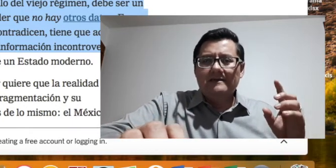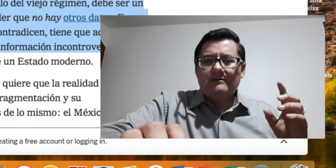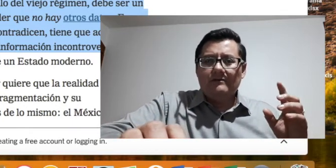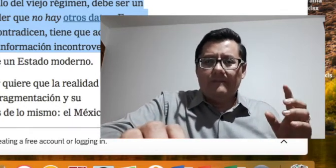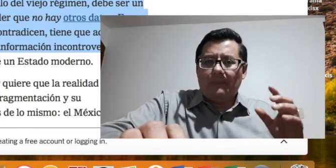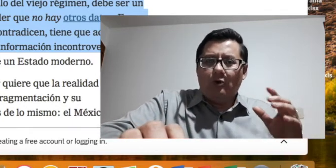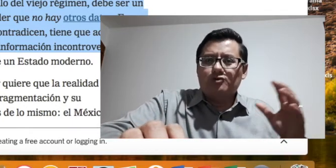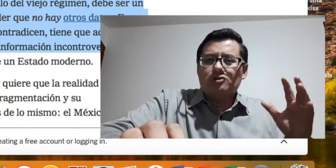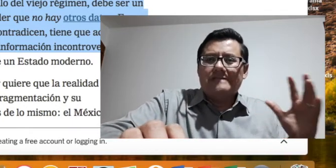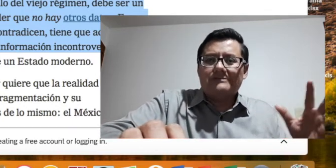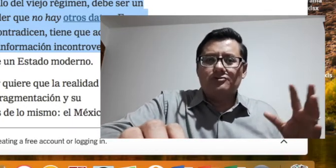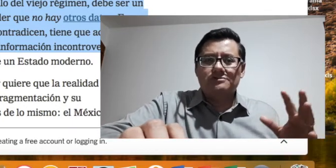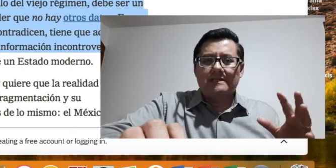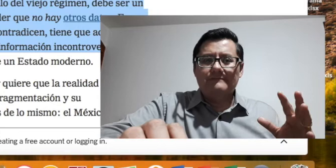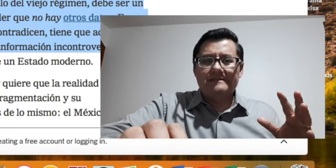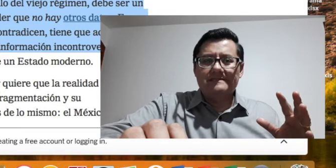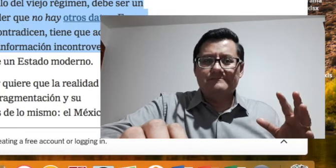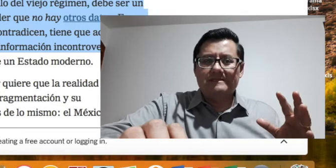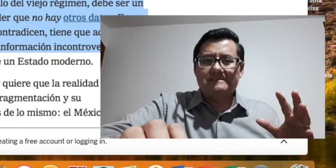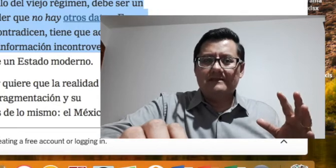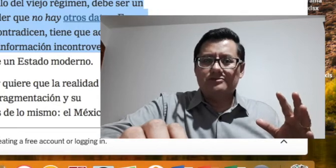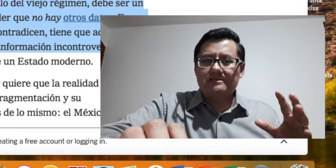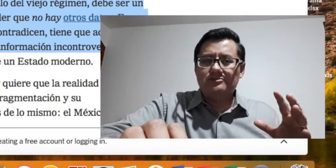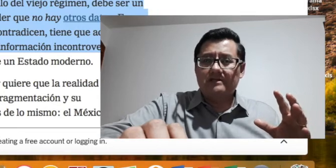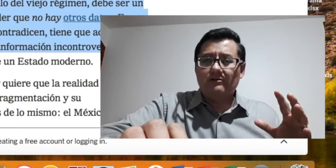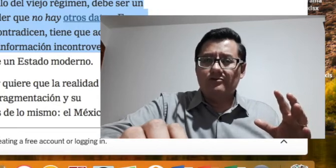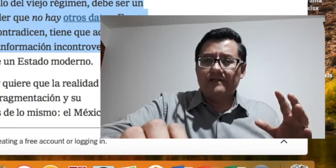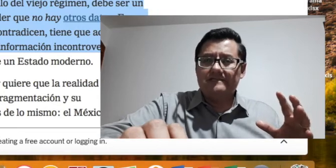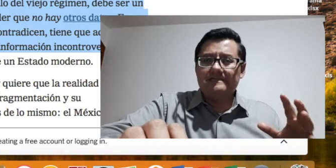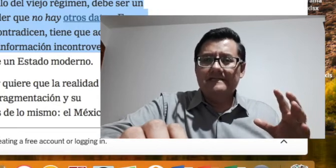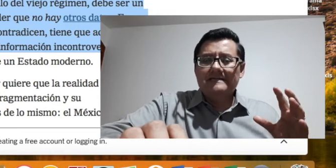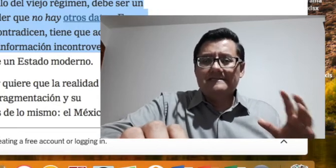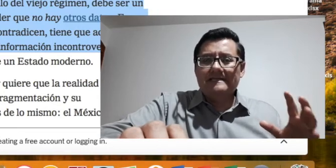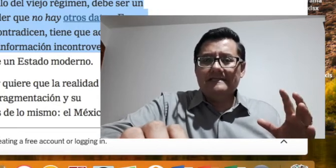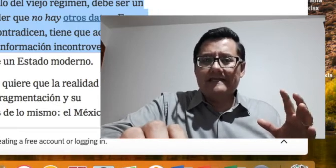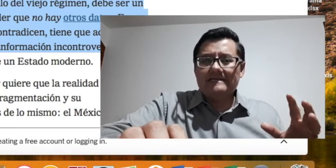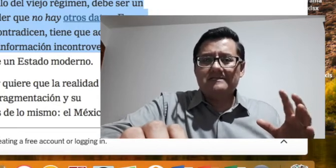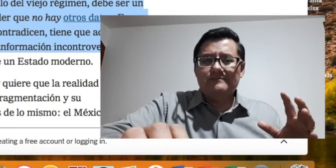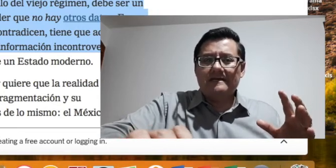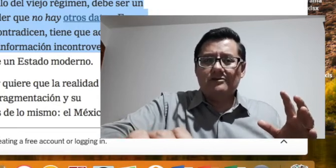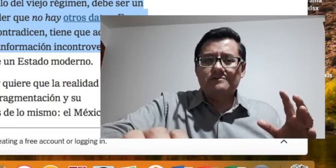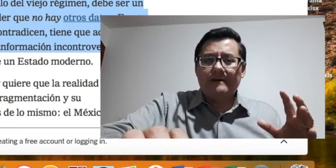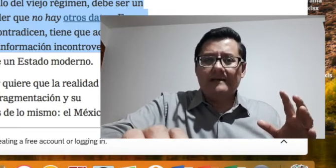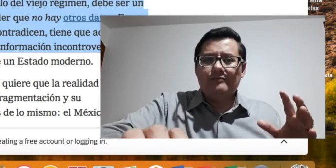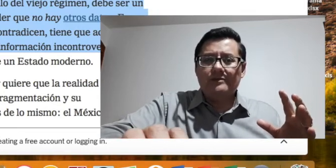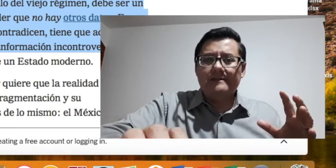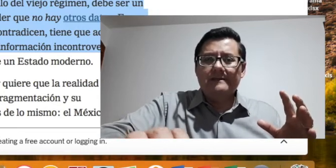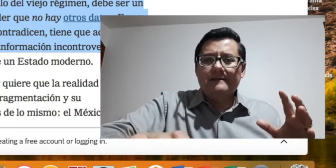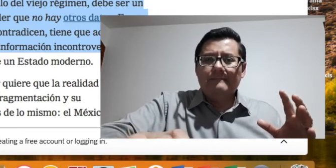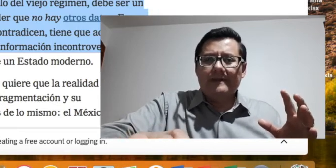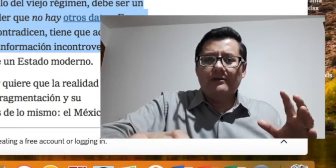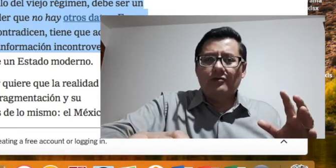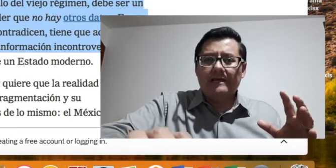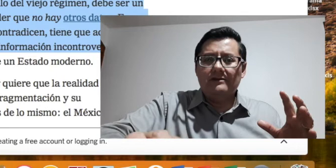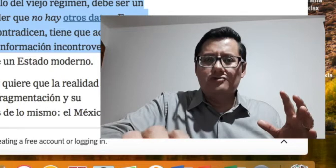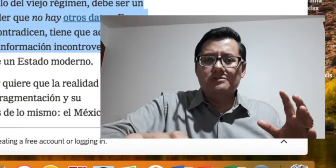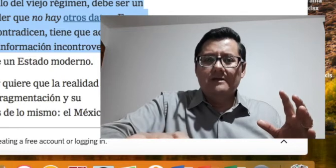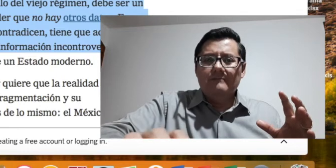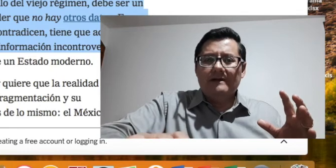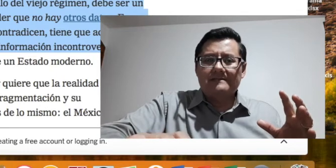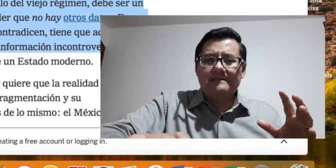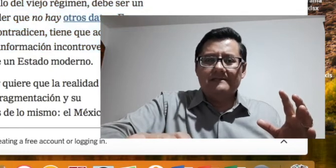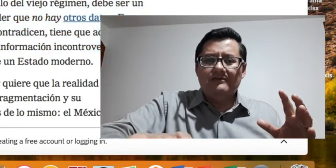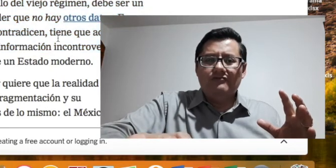hay otros datos. En vez de despreciar los hechos que lo contradicen, tiene que aceptarlos para poder